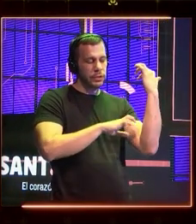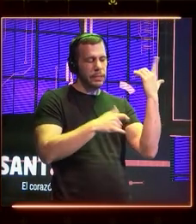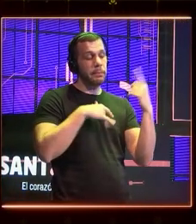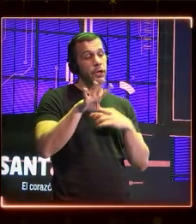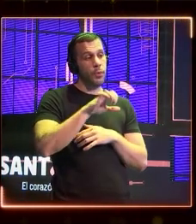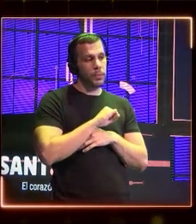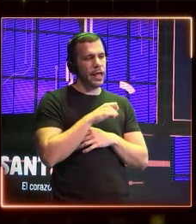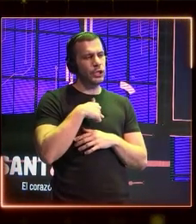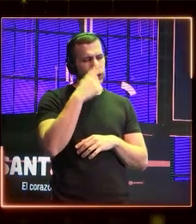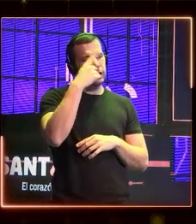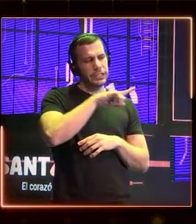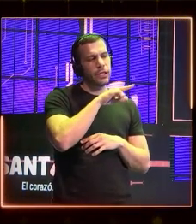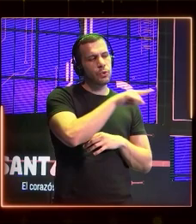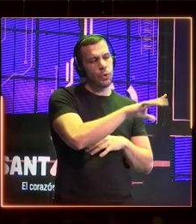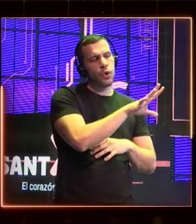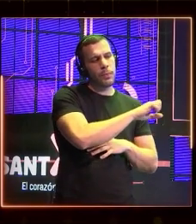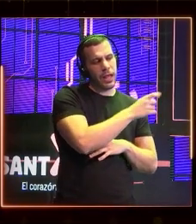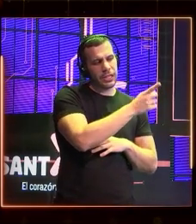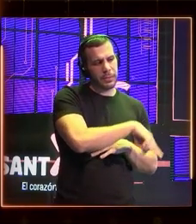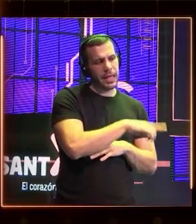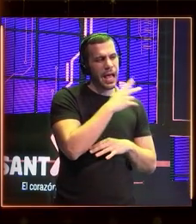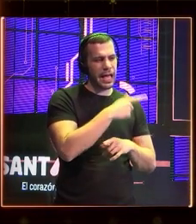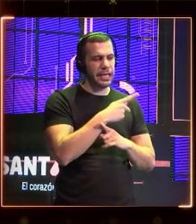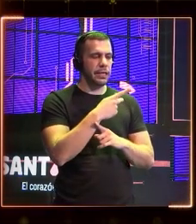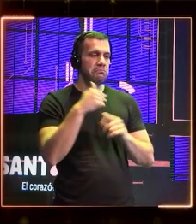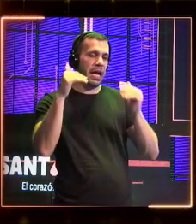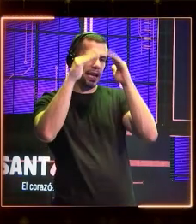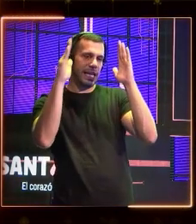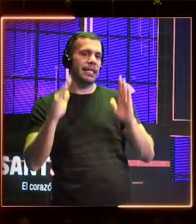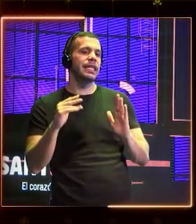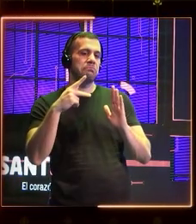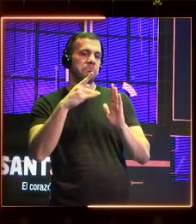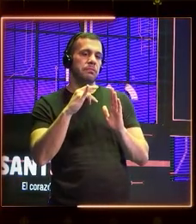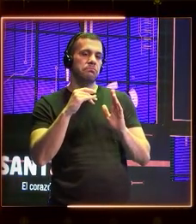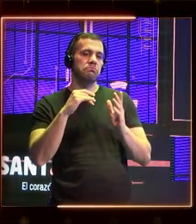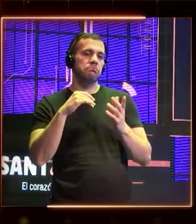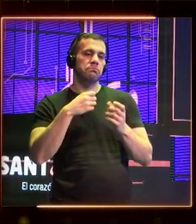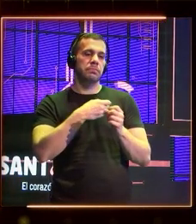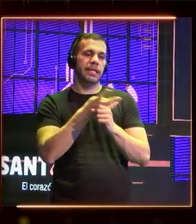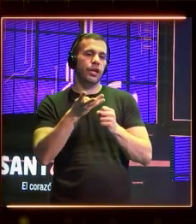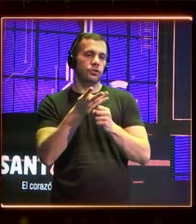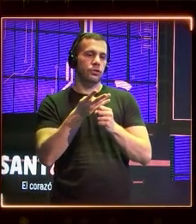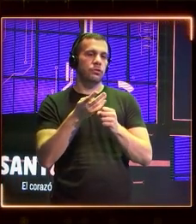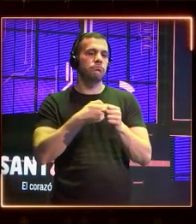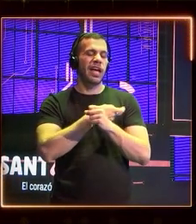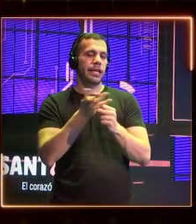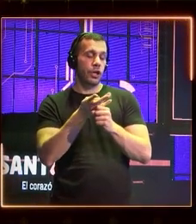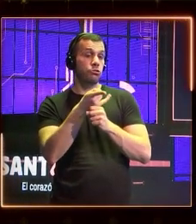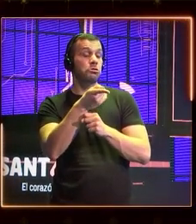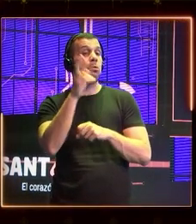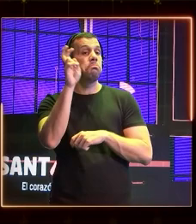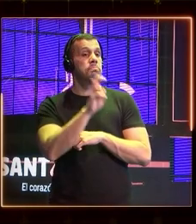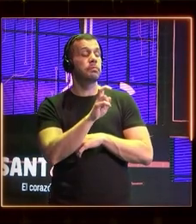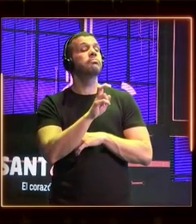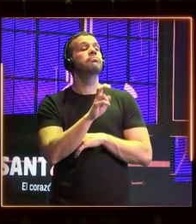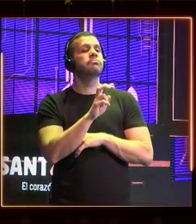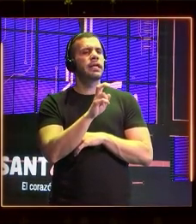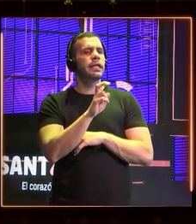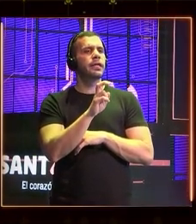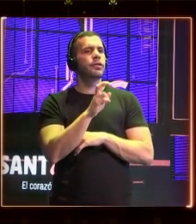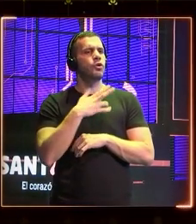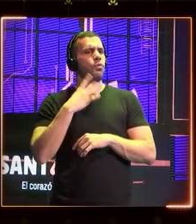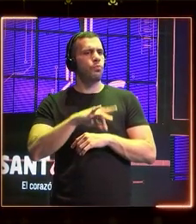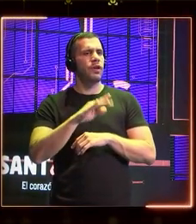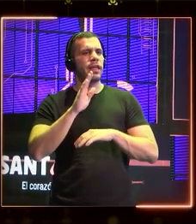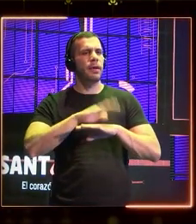estos para tu PC puedes venir al kiosco tenía un kiosco y en la parte trasera del kiosco tenía un el ordenador puedes venir y y